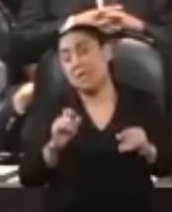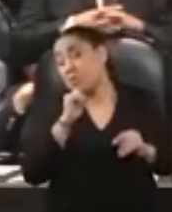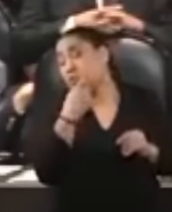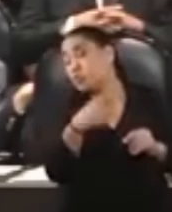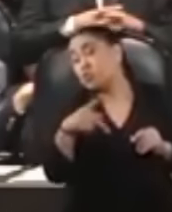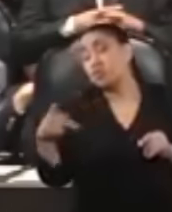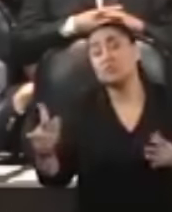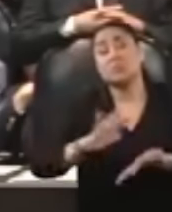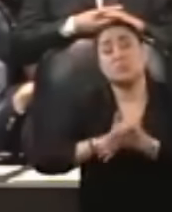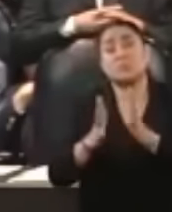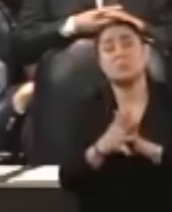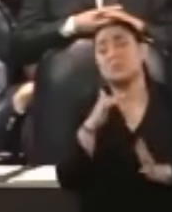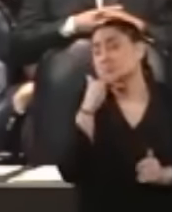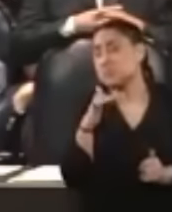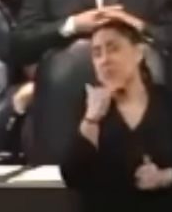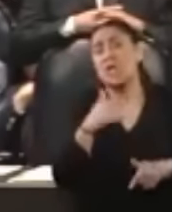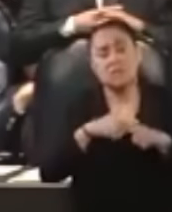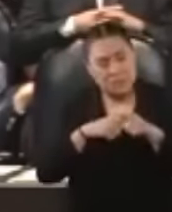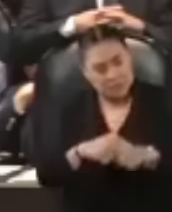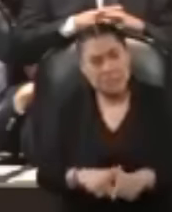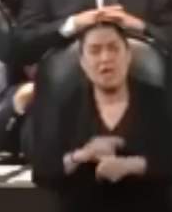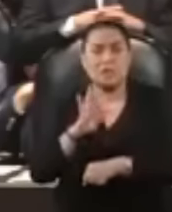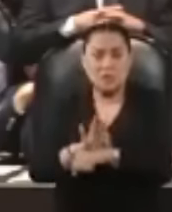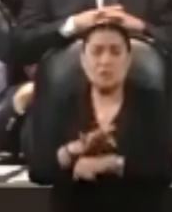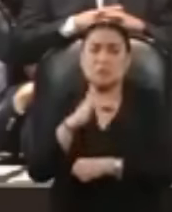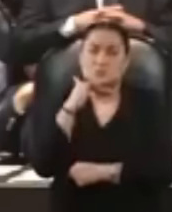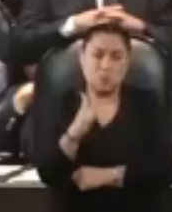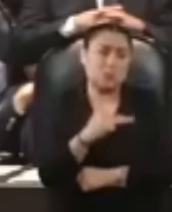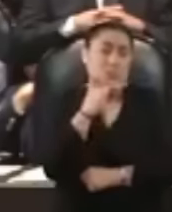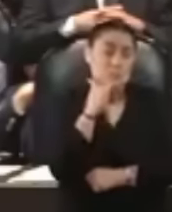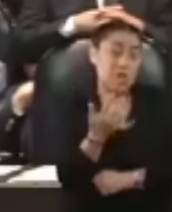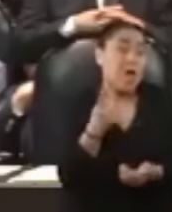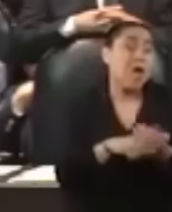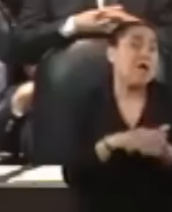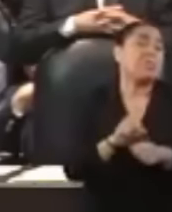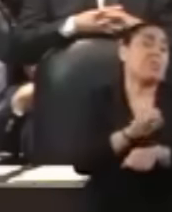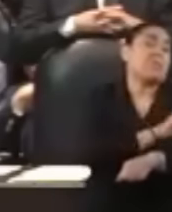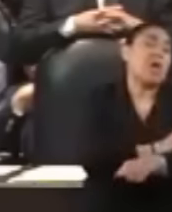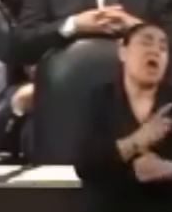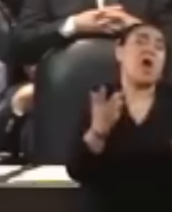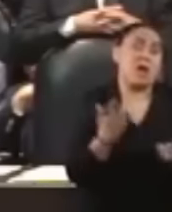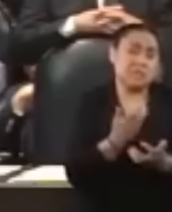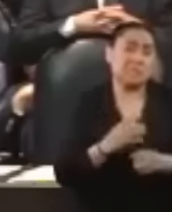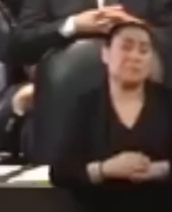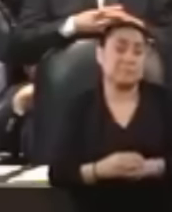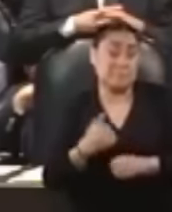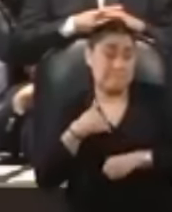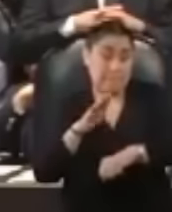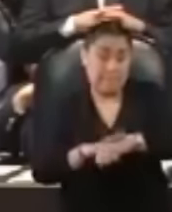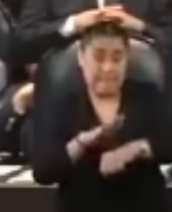cómplices y siguen siendo cómplices hoy de todo lo que hacían. Y les quiero